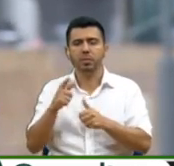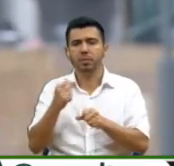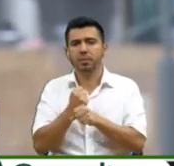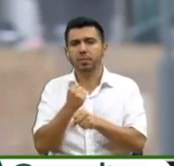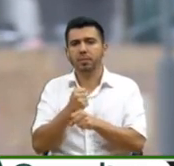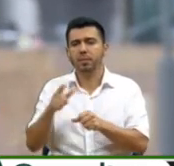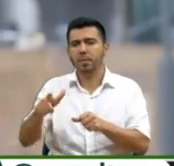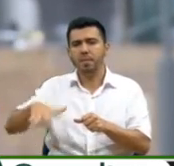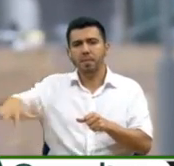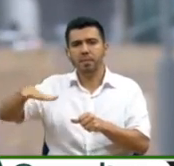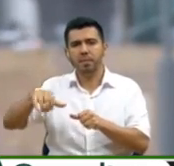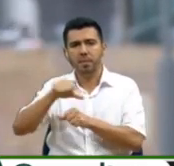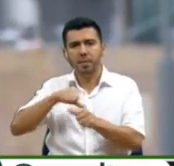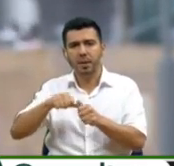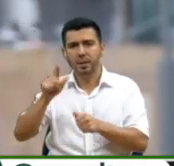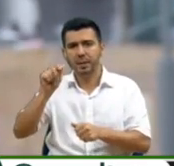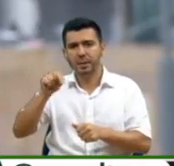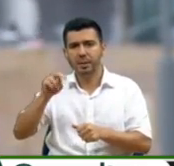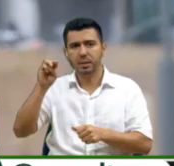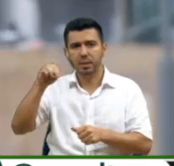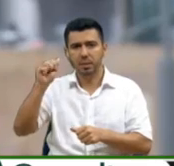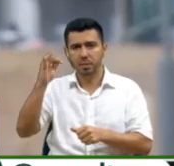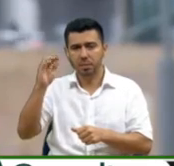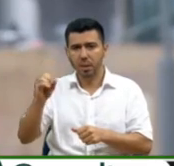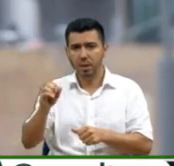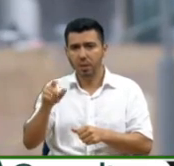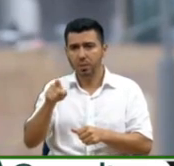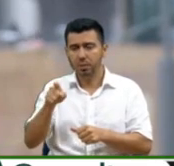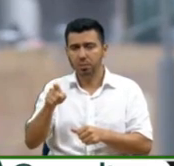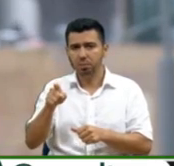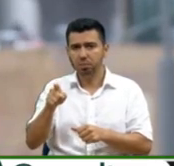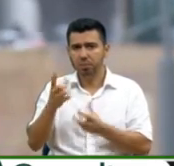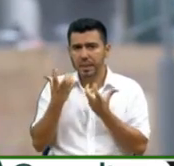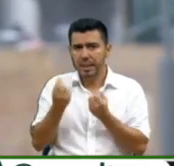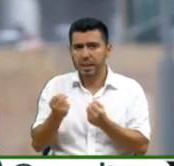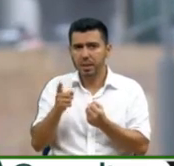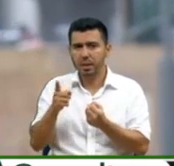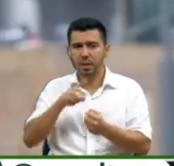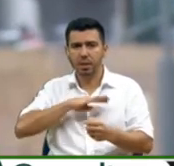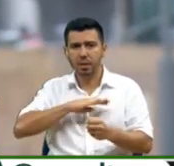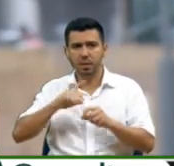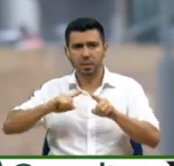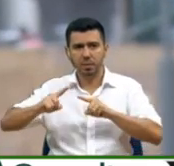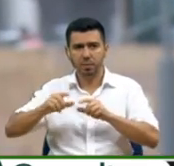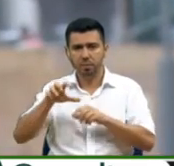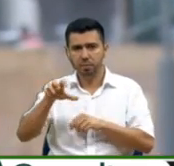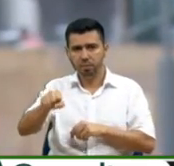Plaza San Mateo son algunos de los proyectos ambiciosos de esta administración municipal.